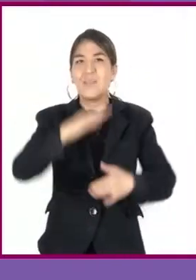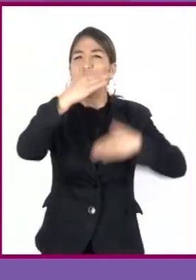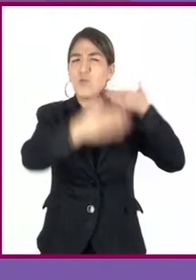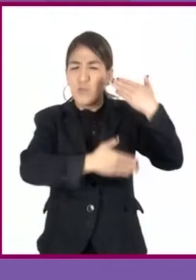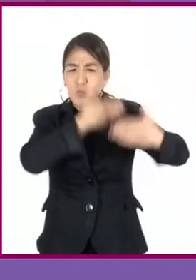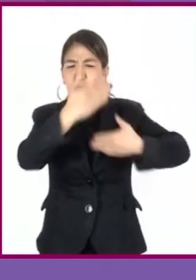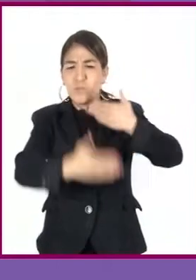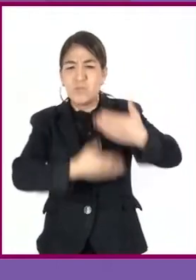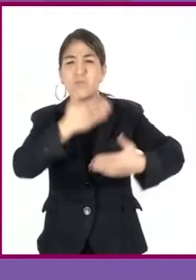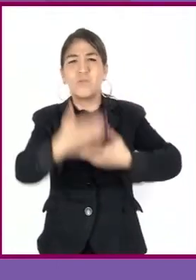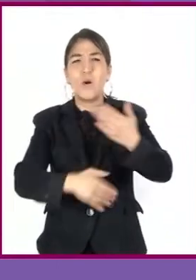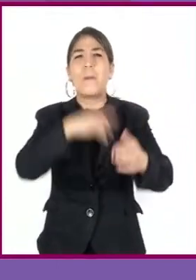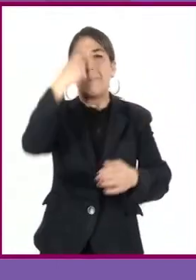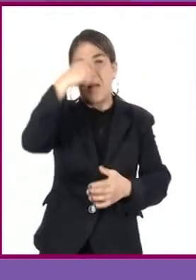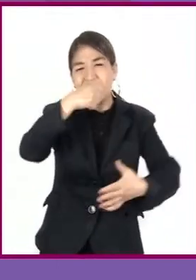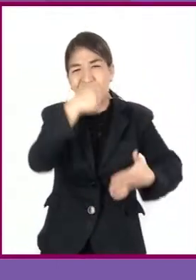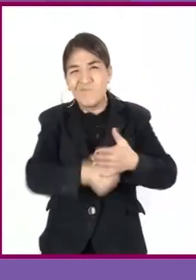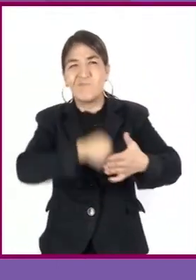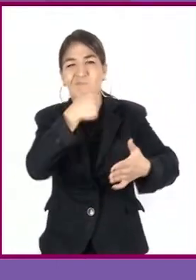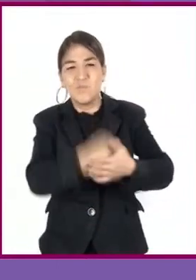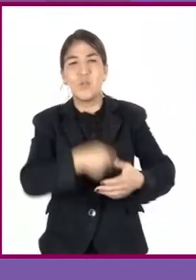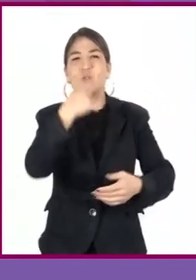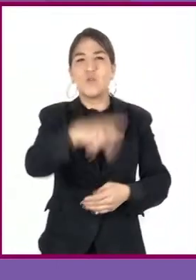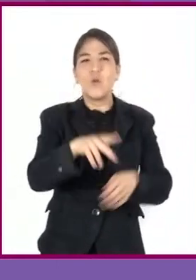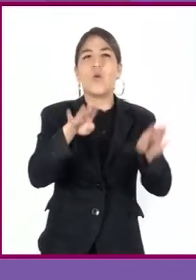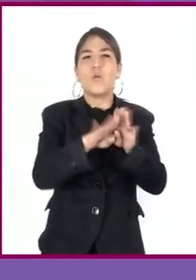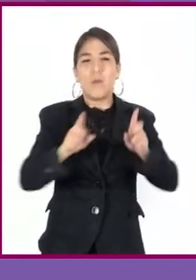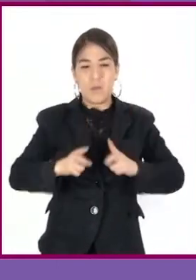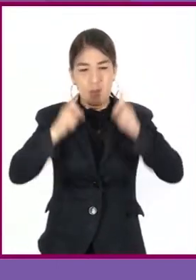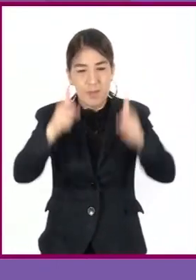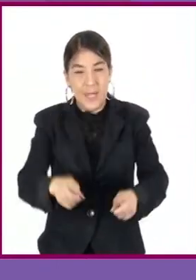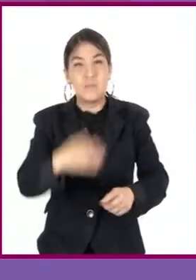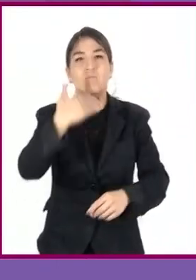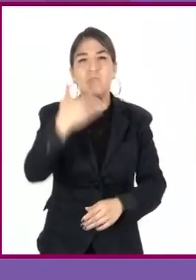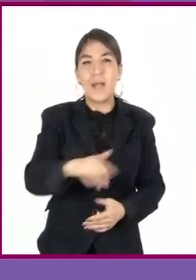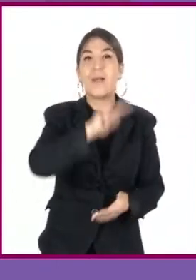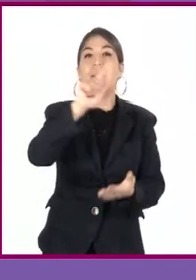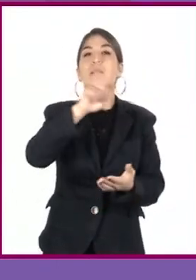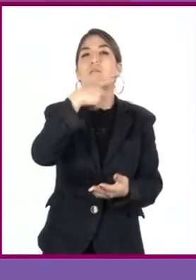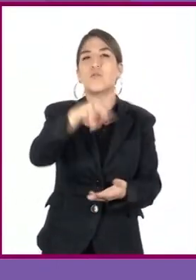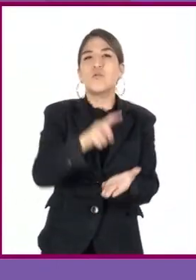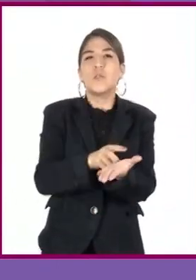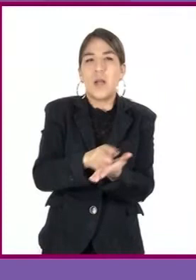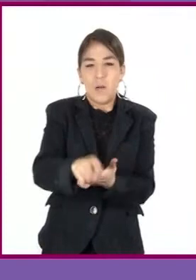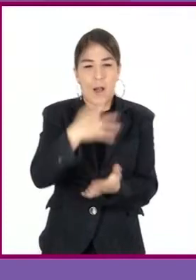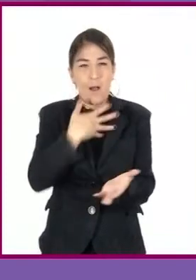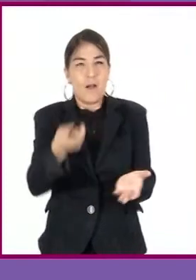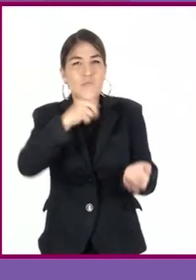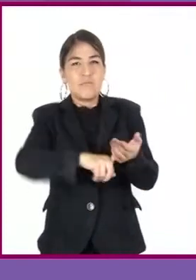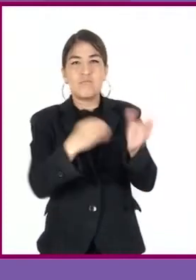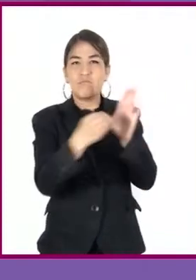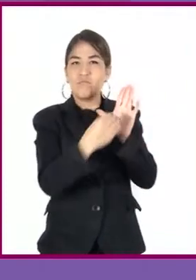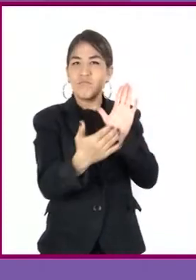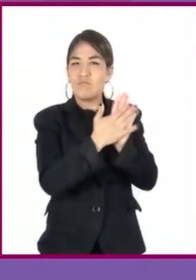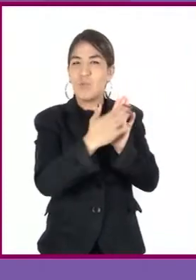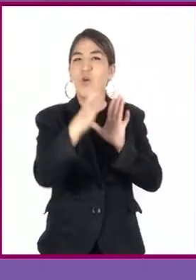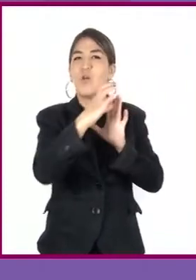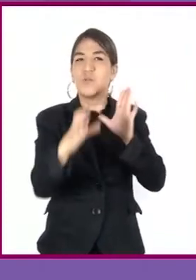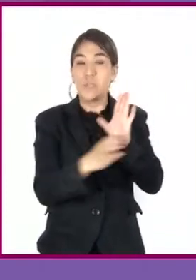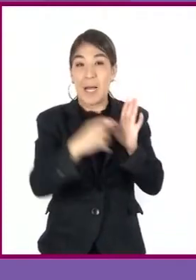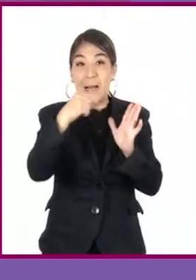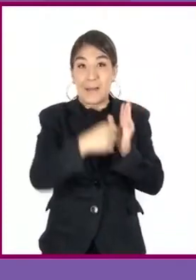que es por la garantía, por la efectividad de los derechos que están plasmados en la Constitución. En esta lucha